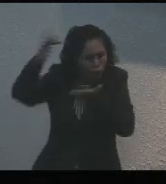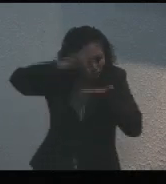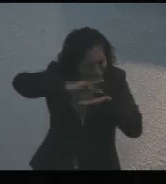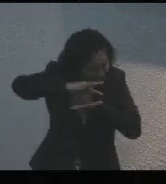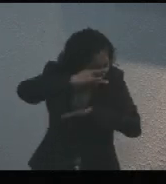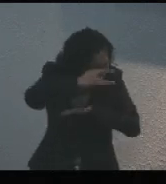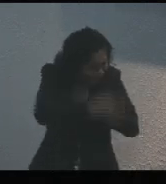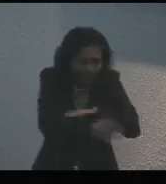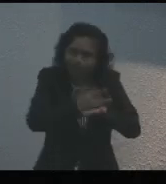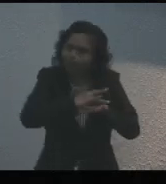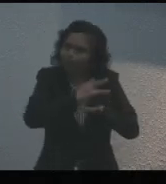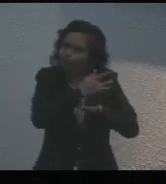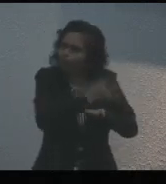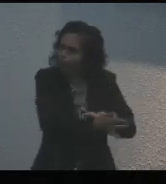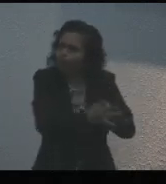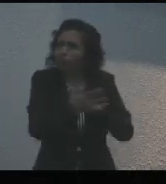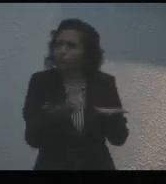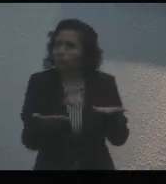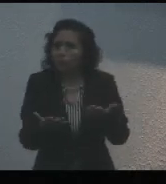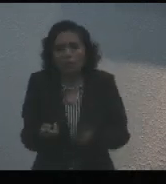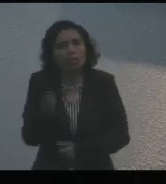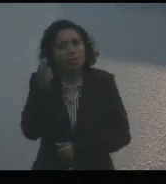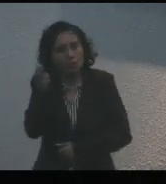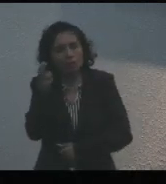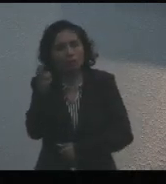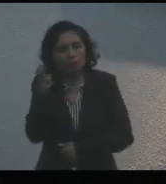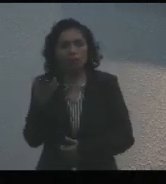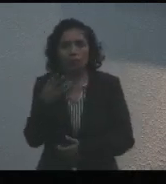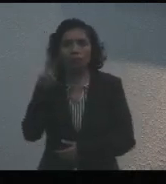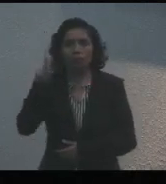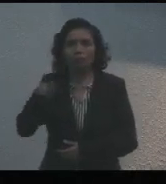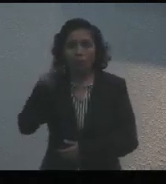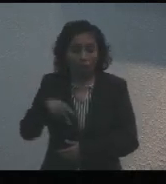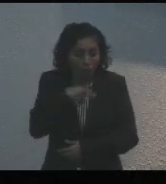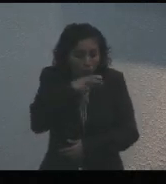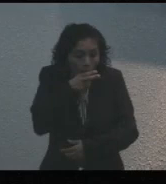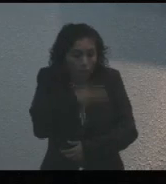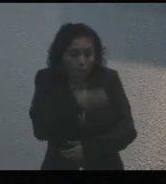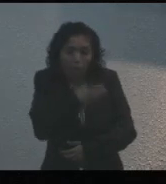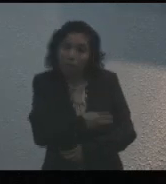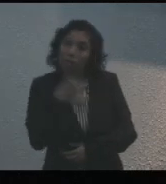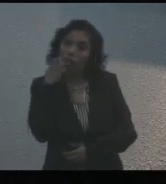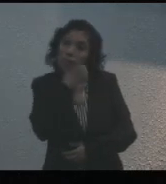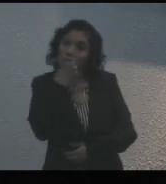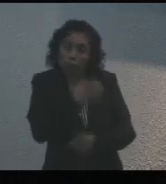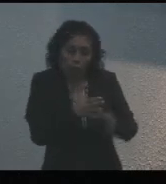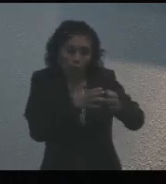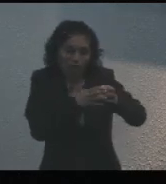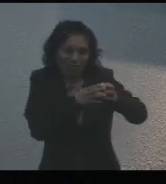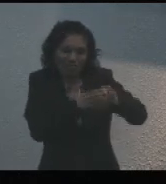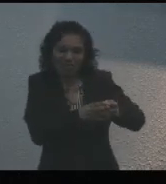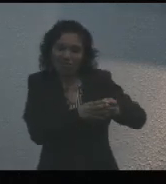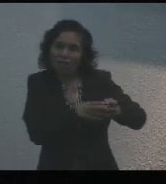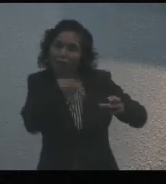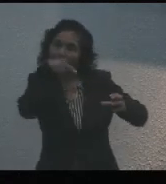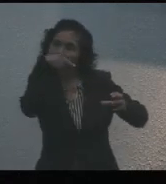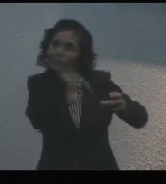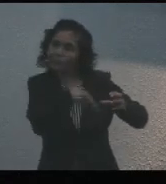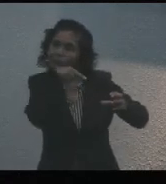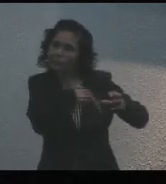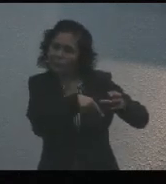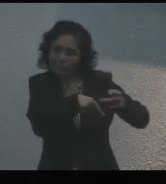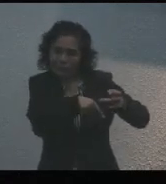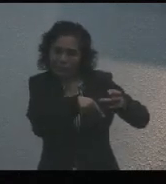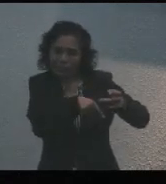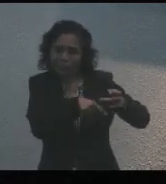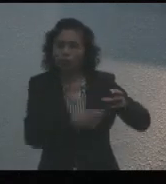agradecimiento y gratitud, y no puede ser más claro. El heroico Colegio Militar es el alma mater de quienes forman la estructura de